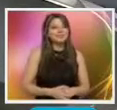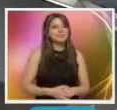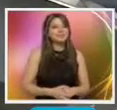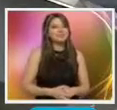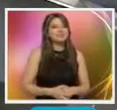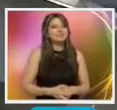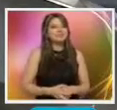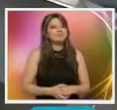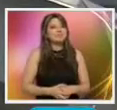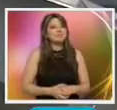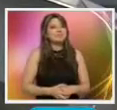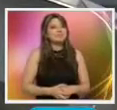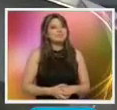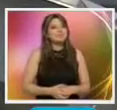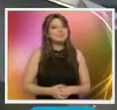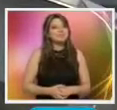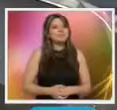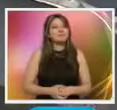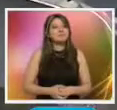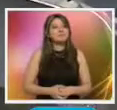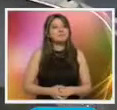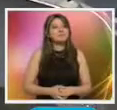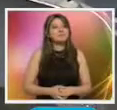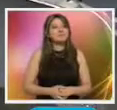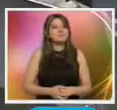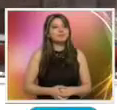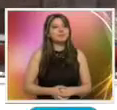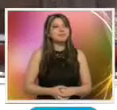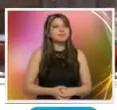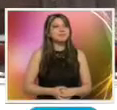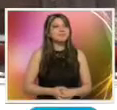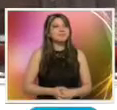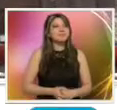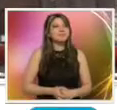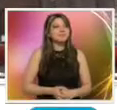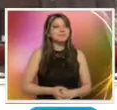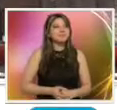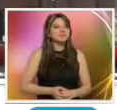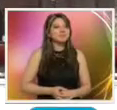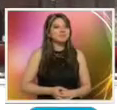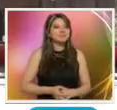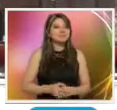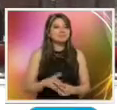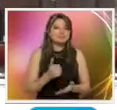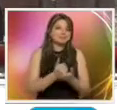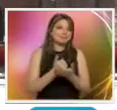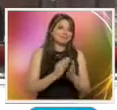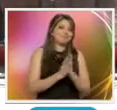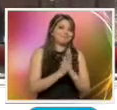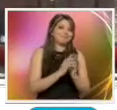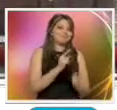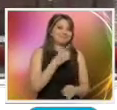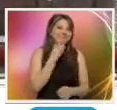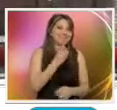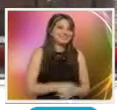Muy bien. Vamos a... Entonces nuestra marinación ya quedó. ¿Me ayudas a mover un poquito por ahí? Claro, por Vale, que se supuesto. deshaga el achiote muy